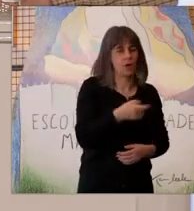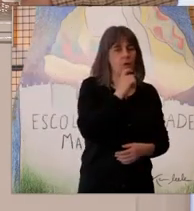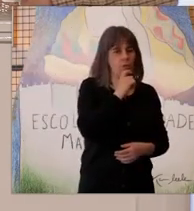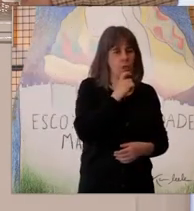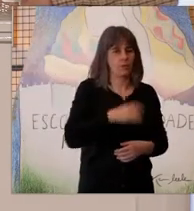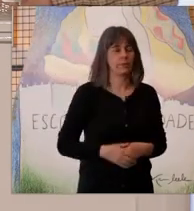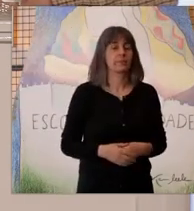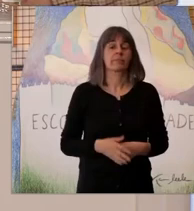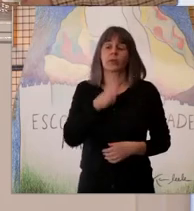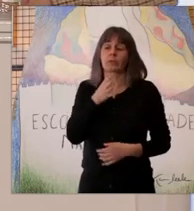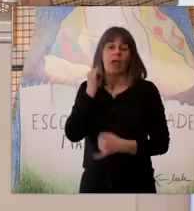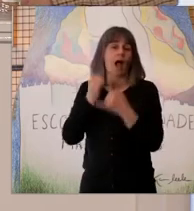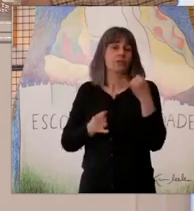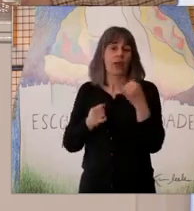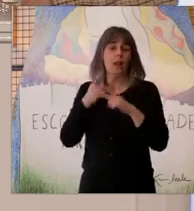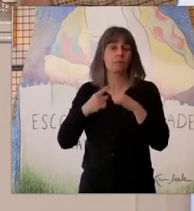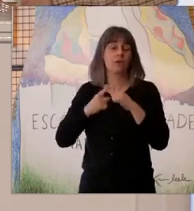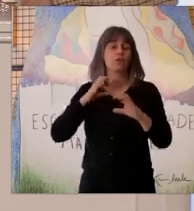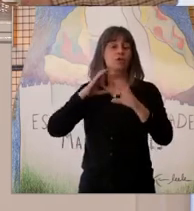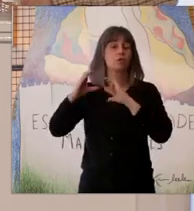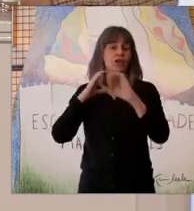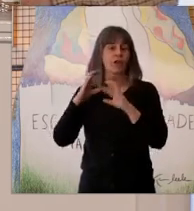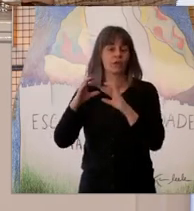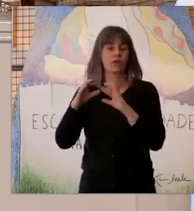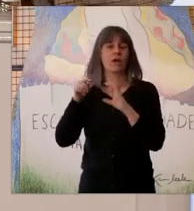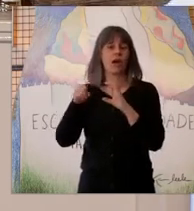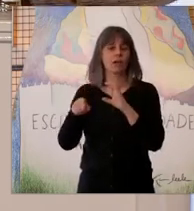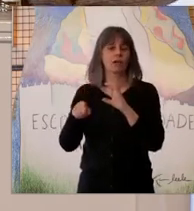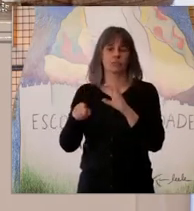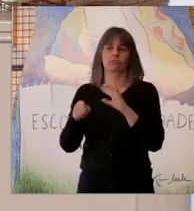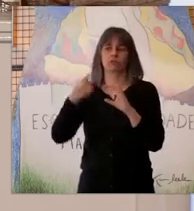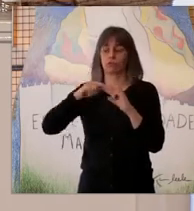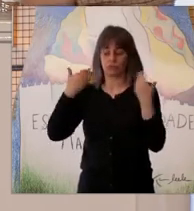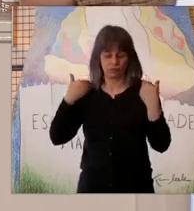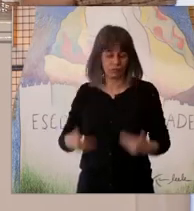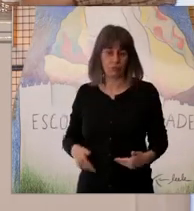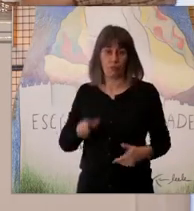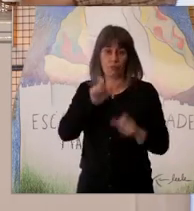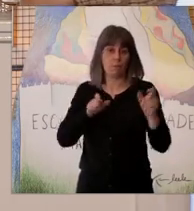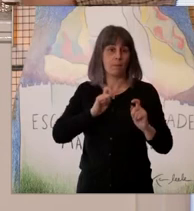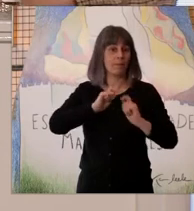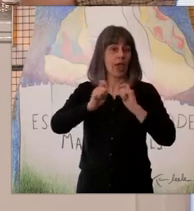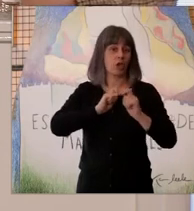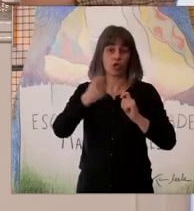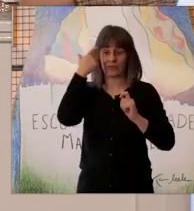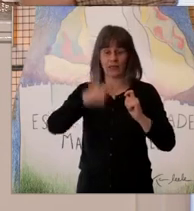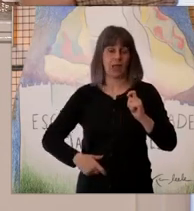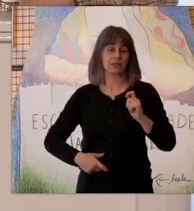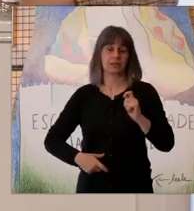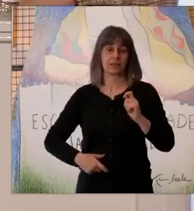al final los medios de comunicación son somos los periodistas las periodistas absolutamente